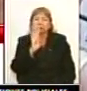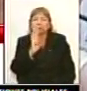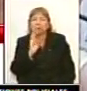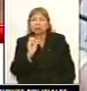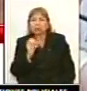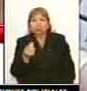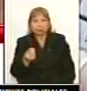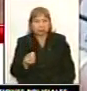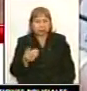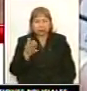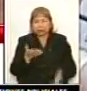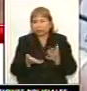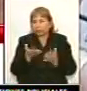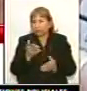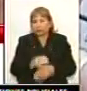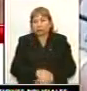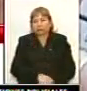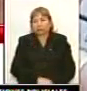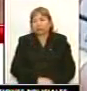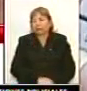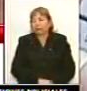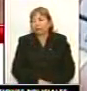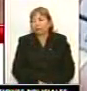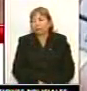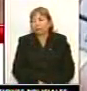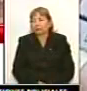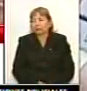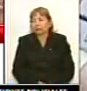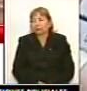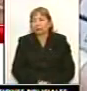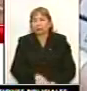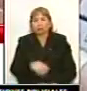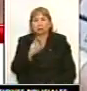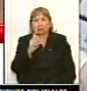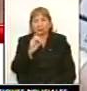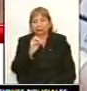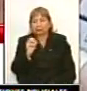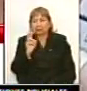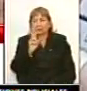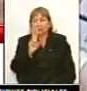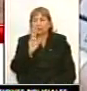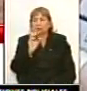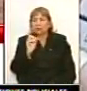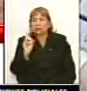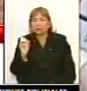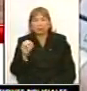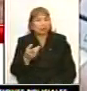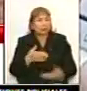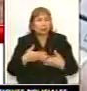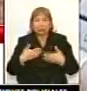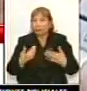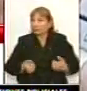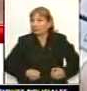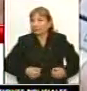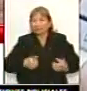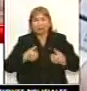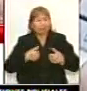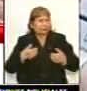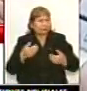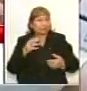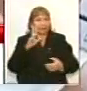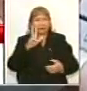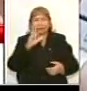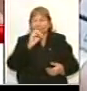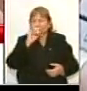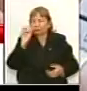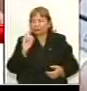soles aproximadamente. 100 soles y 200 soles, con lo cual no se puede vivir. 30% de